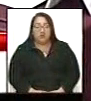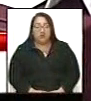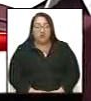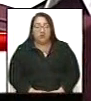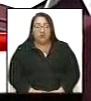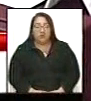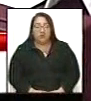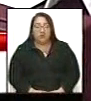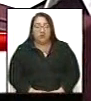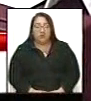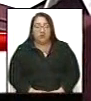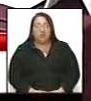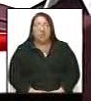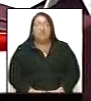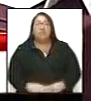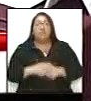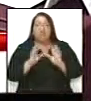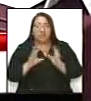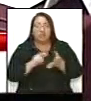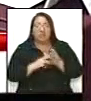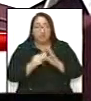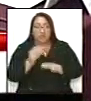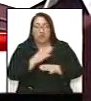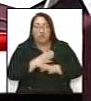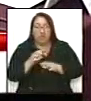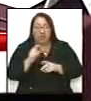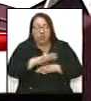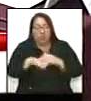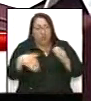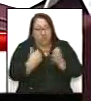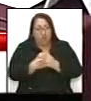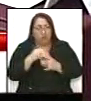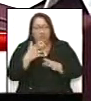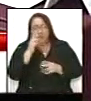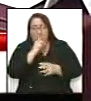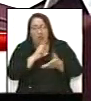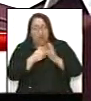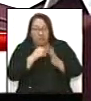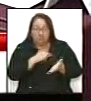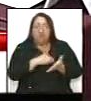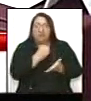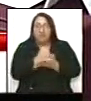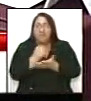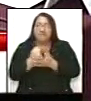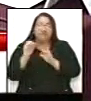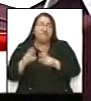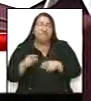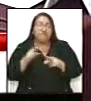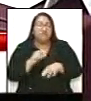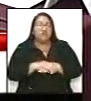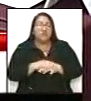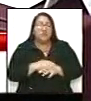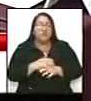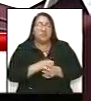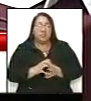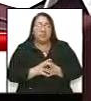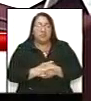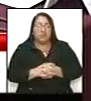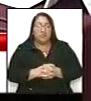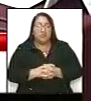en función de que ya existía toda una sospecha que después se confirmó de el acendrado